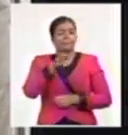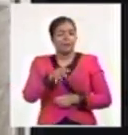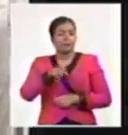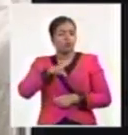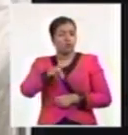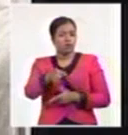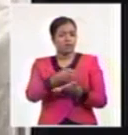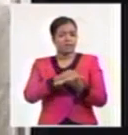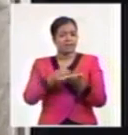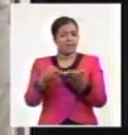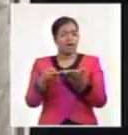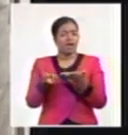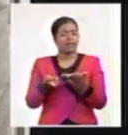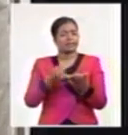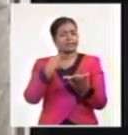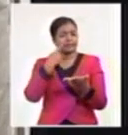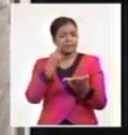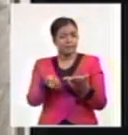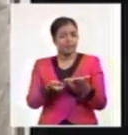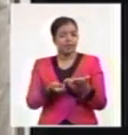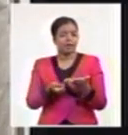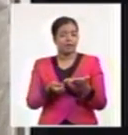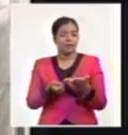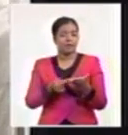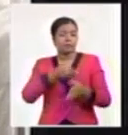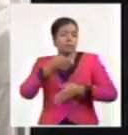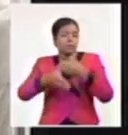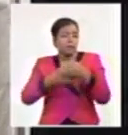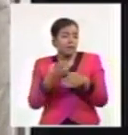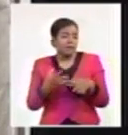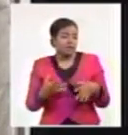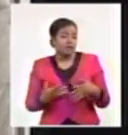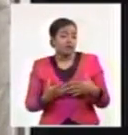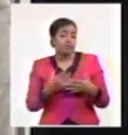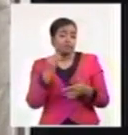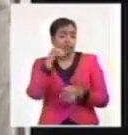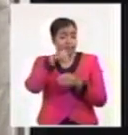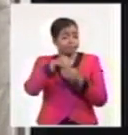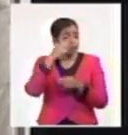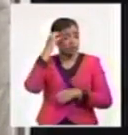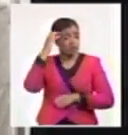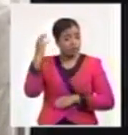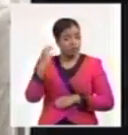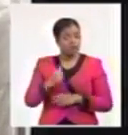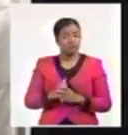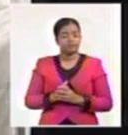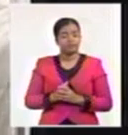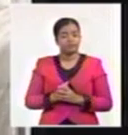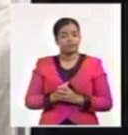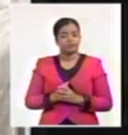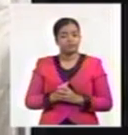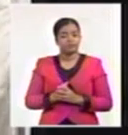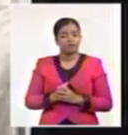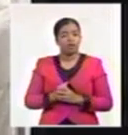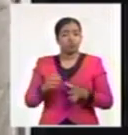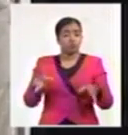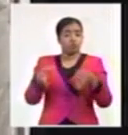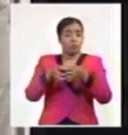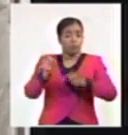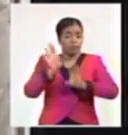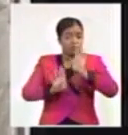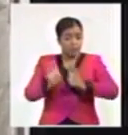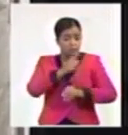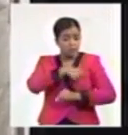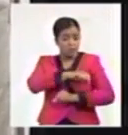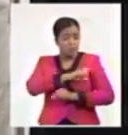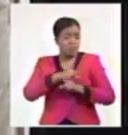un desencuentro entre el gobierno y el Ejército de Liberación Nacional, porque a fines de año el